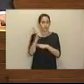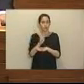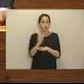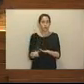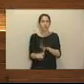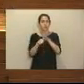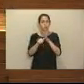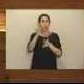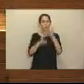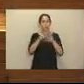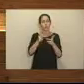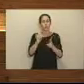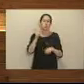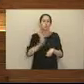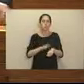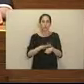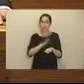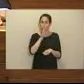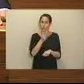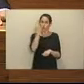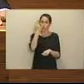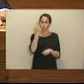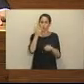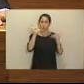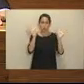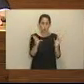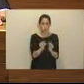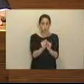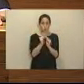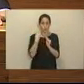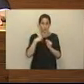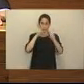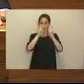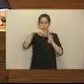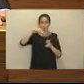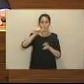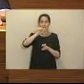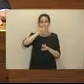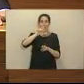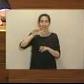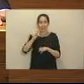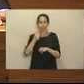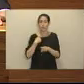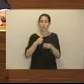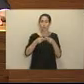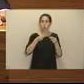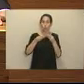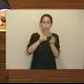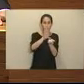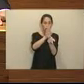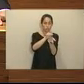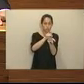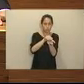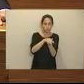como se recogía en una de las conclusiones finales del caso Marea, la documentación que teníamos recopilada en esa